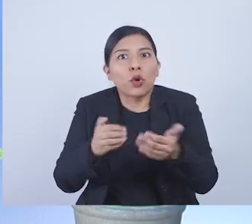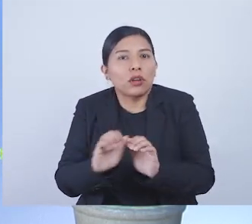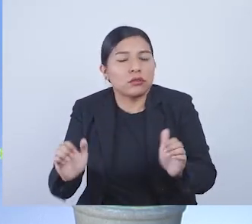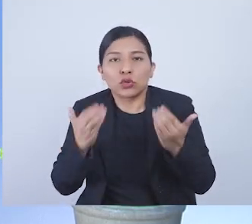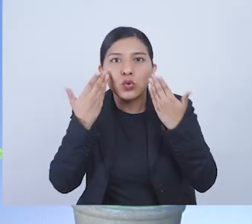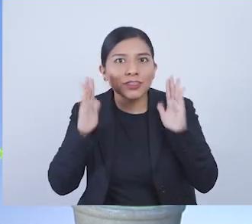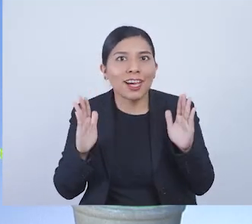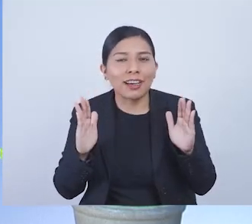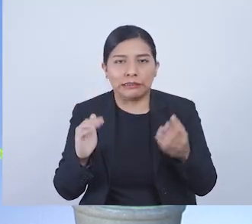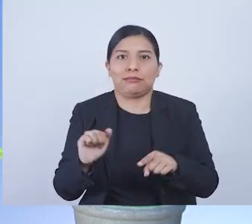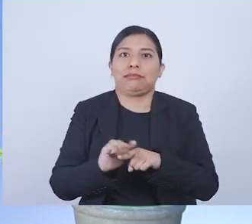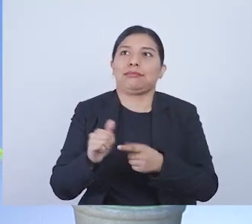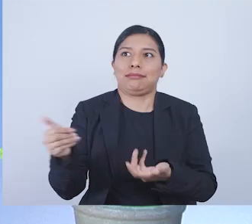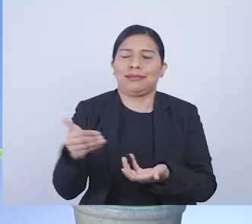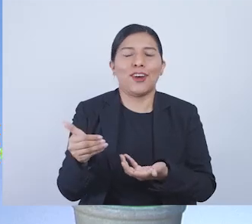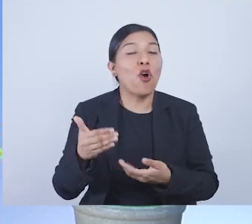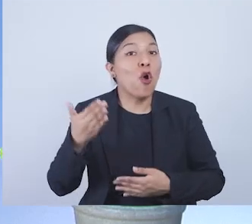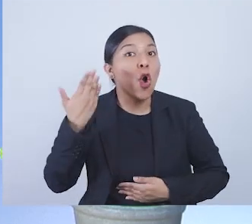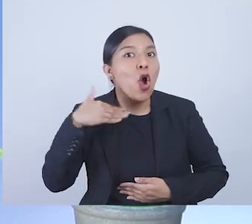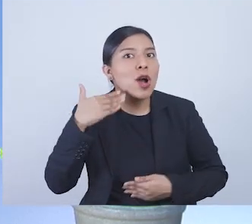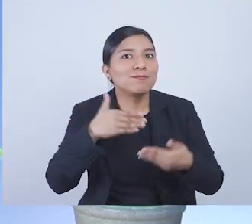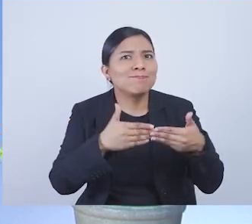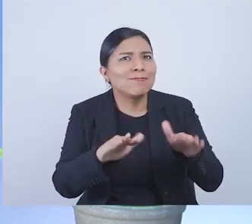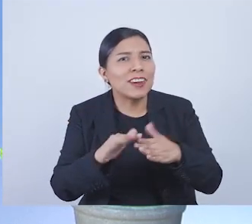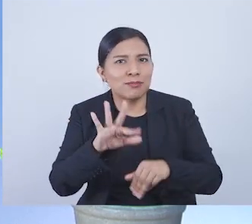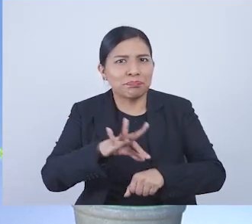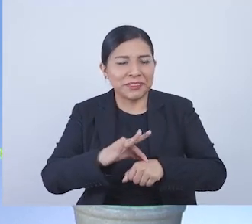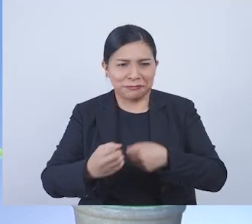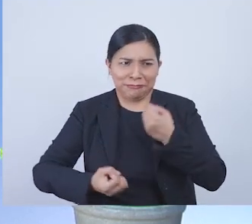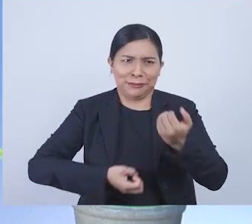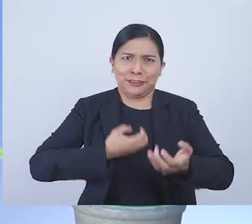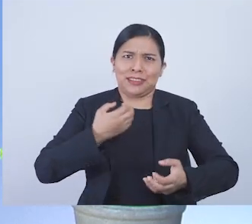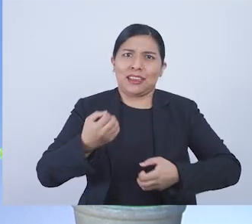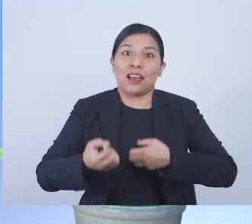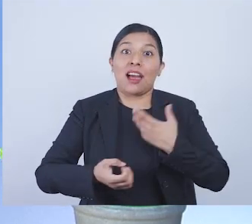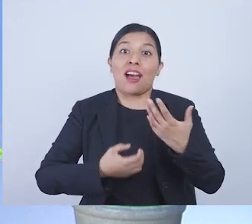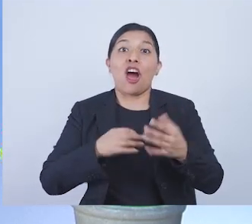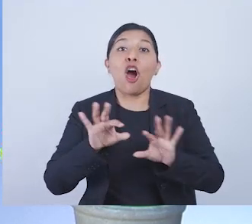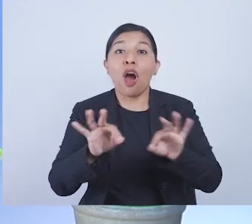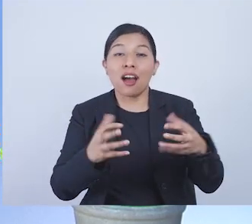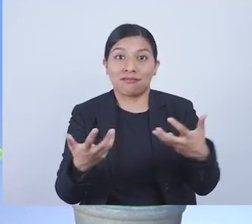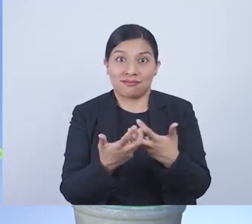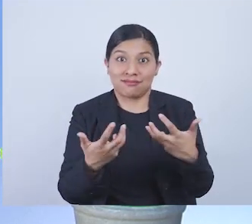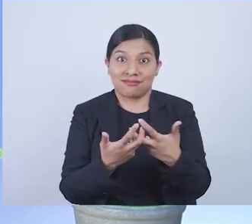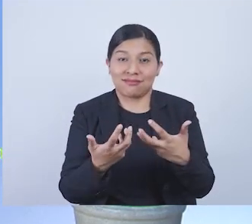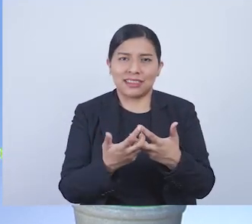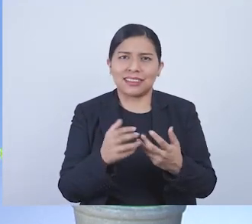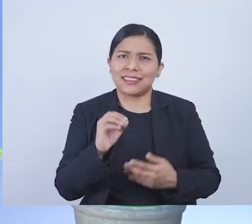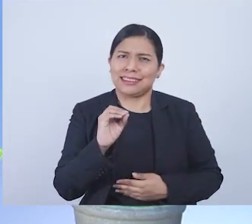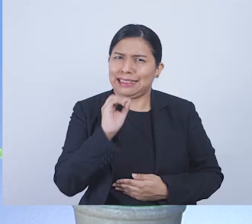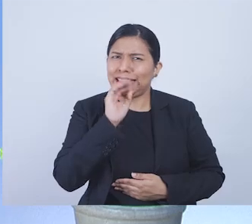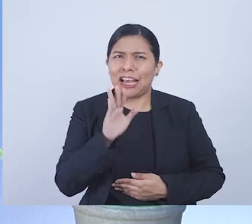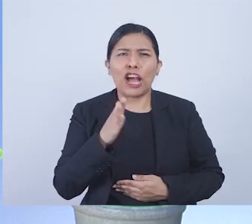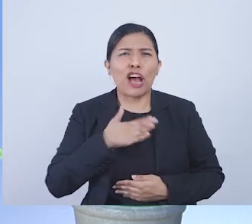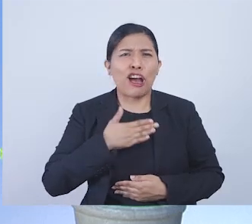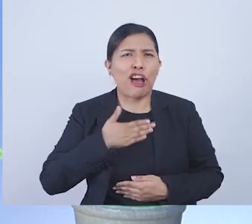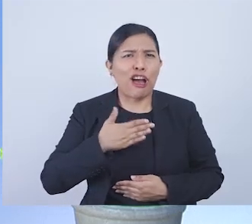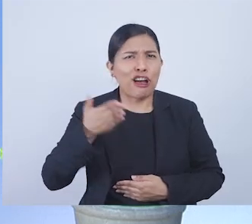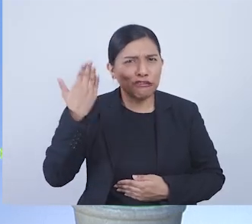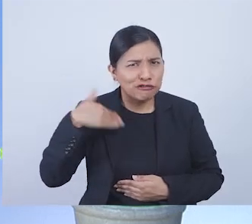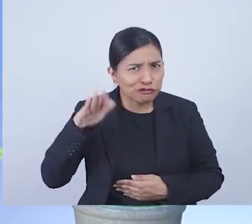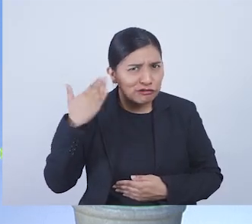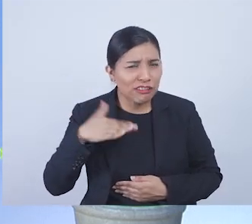anécdotas, compañeros. Anécdotas en el sentido que compañeros de educación física acostumbrados a trabajar en tercer